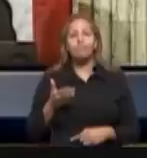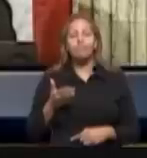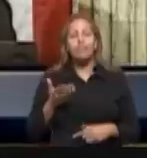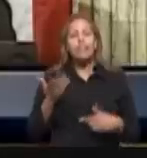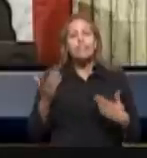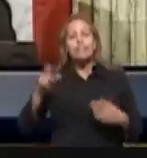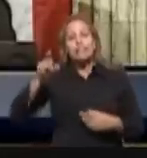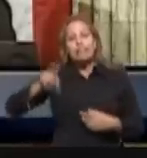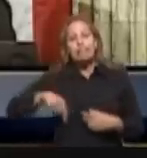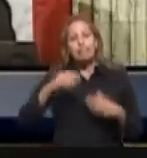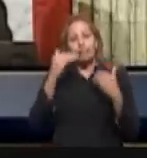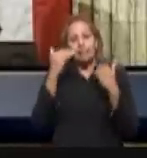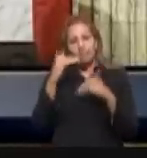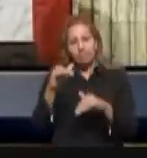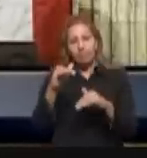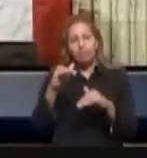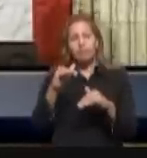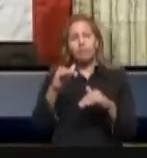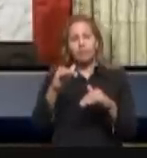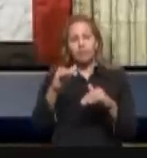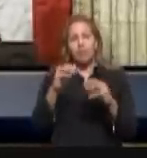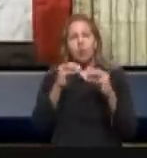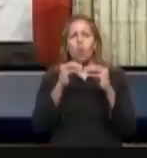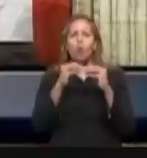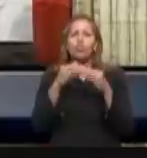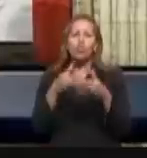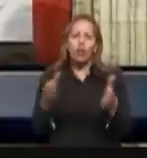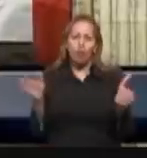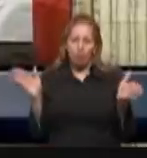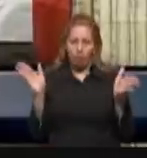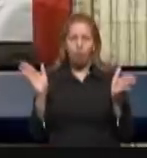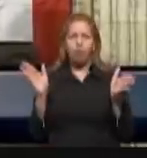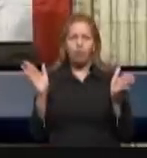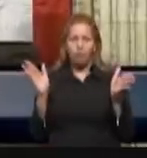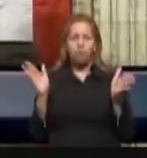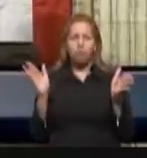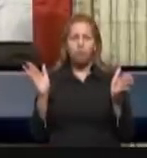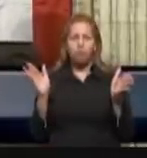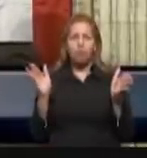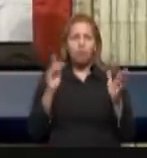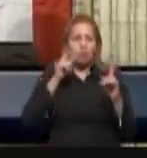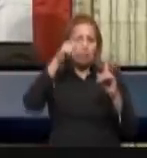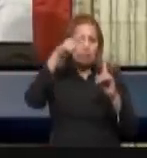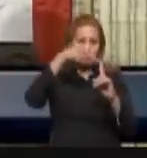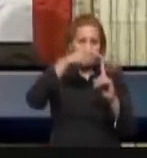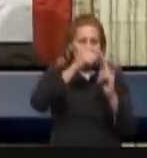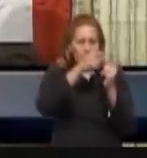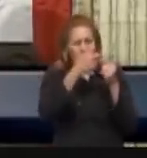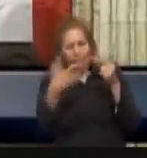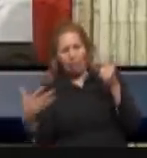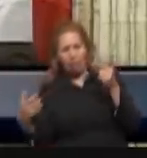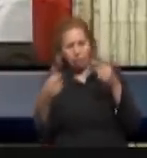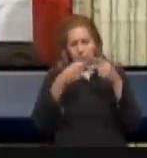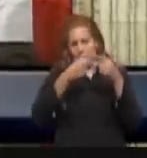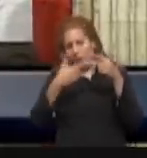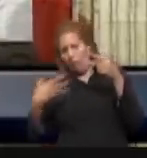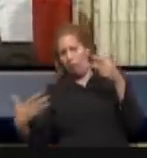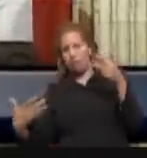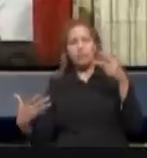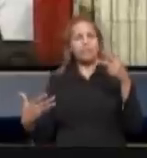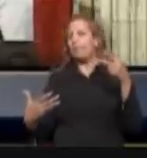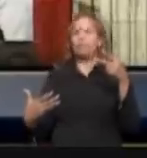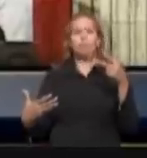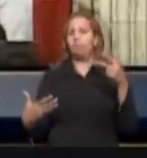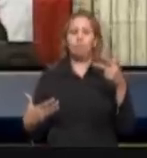se tiende a limitar necesariamente a los lineamientos más generales, dejando la especificidad de los detalles al voluminoso documento